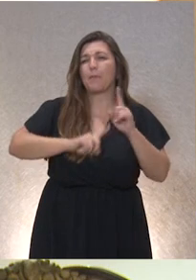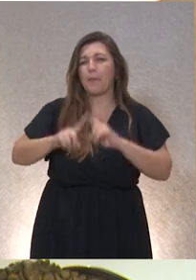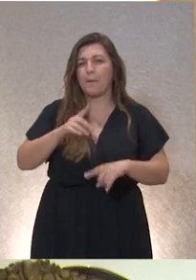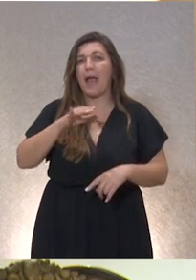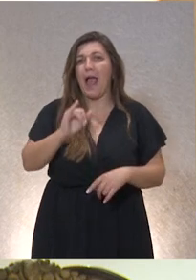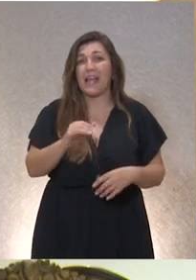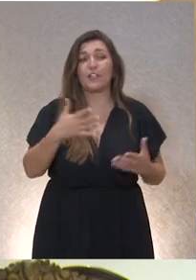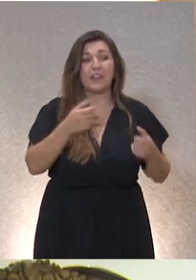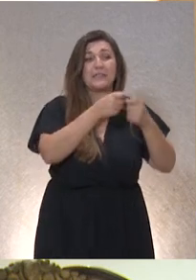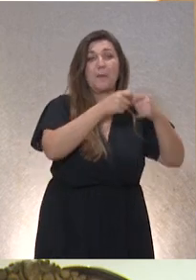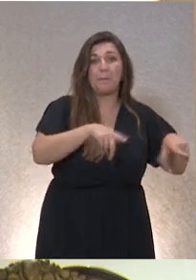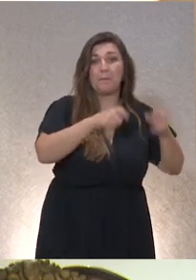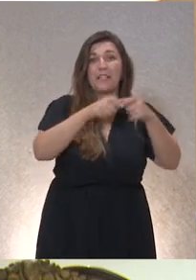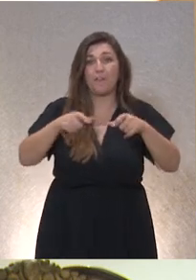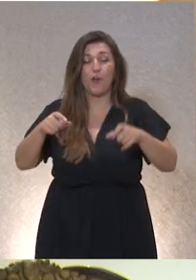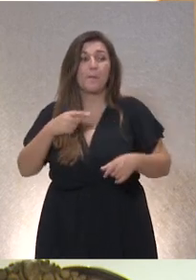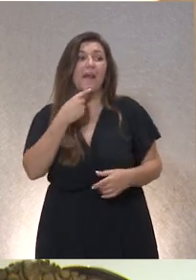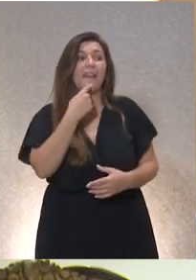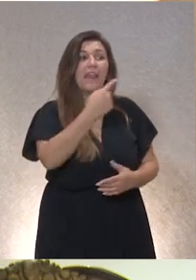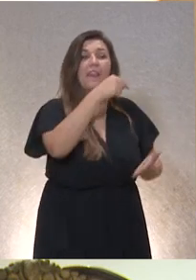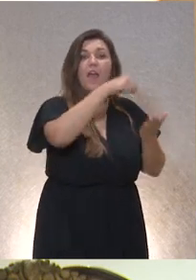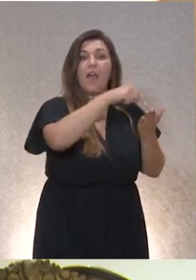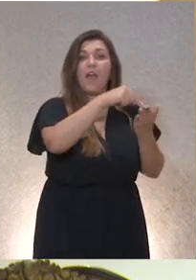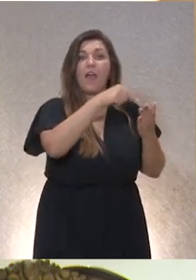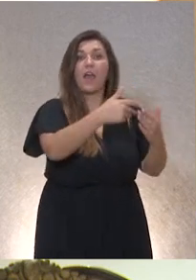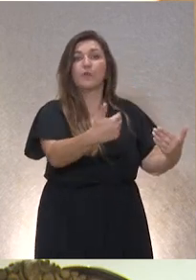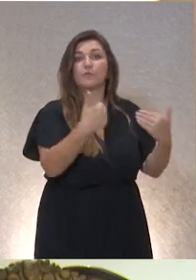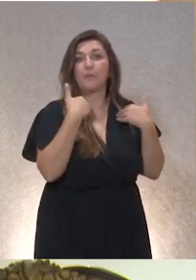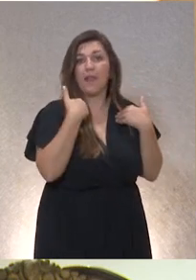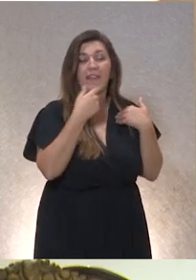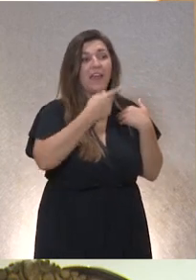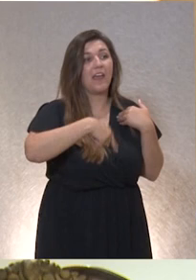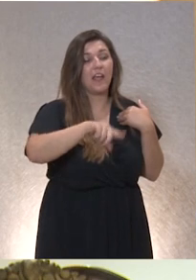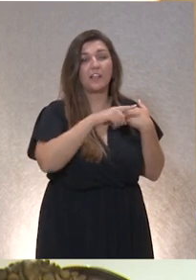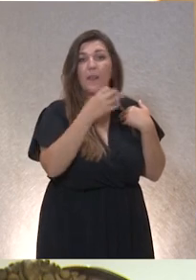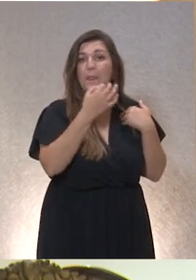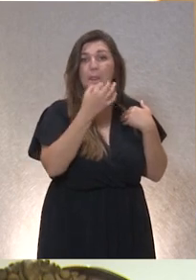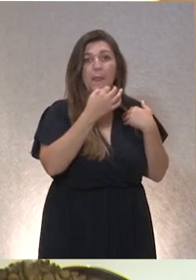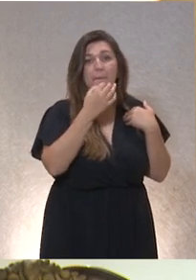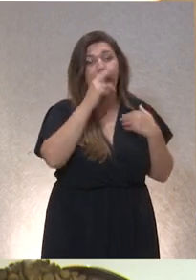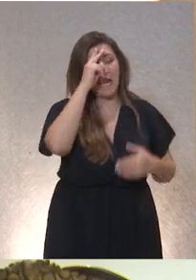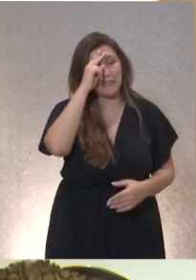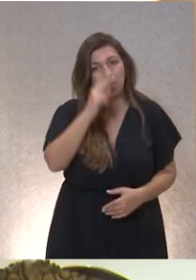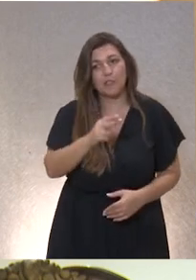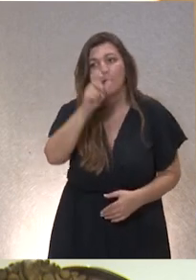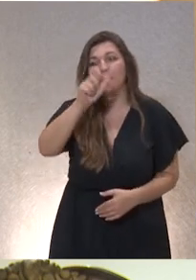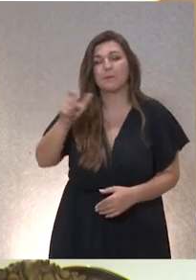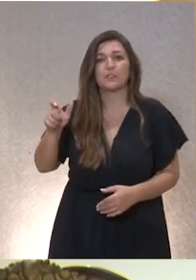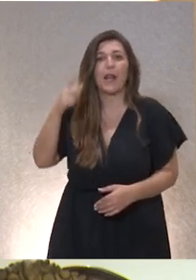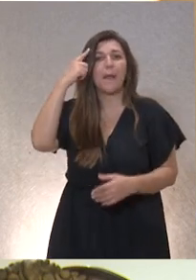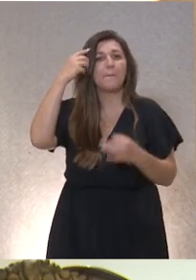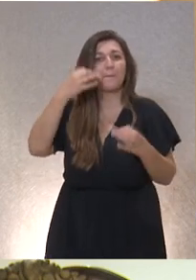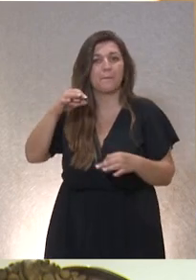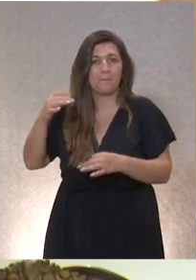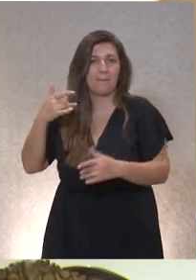plataformas al tiempo que las empuja a practicar un mayor respeto a sus víctimas sobre todo a los medios a los que